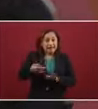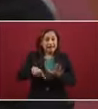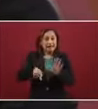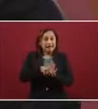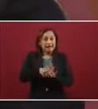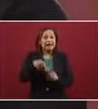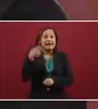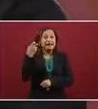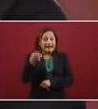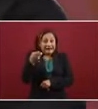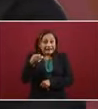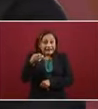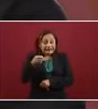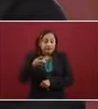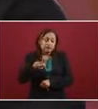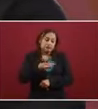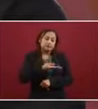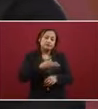Exactamente.